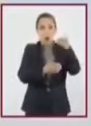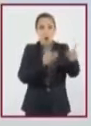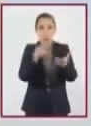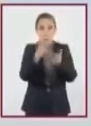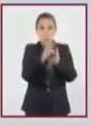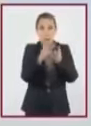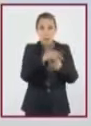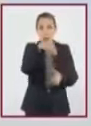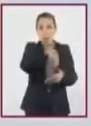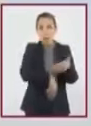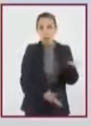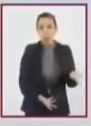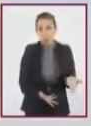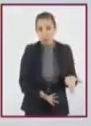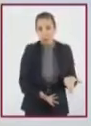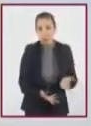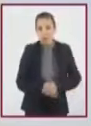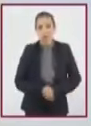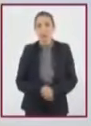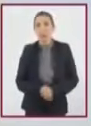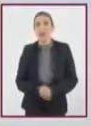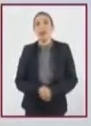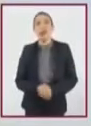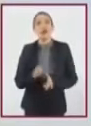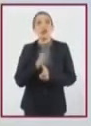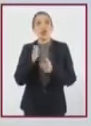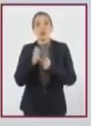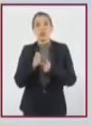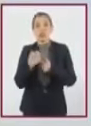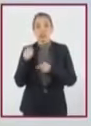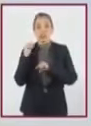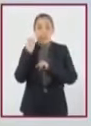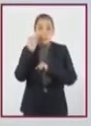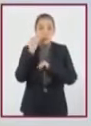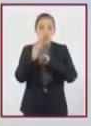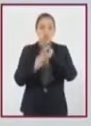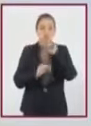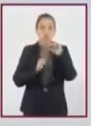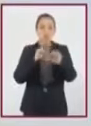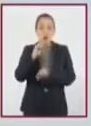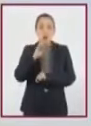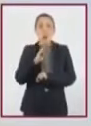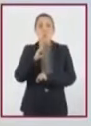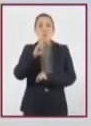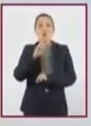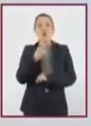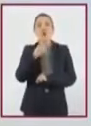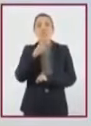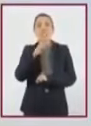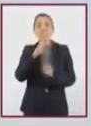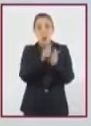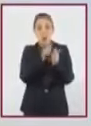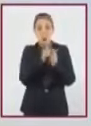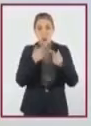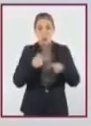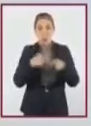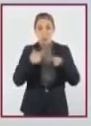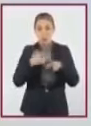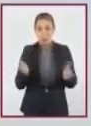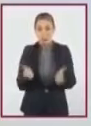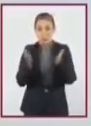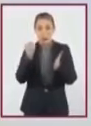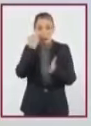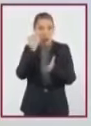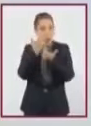de las naciones. Es así como al paso del tiempo, la burguesía impulsó la corriente política